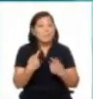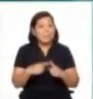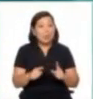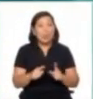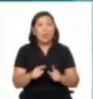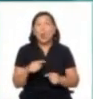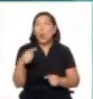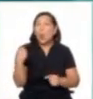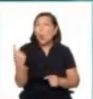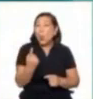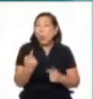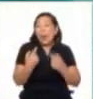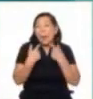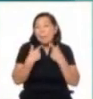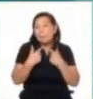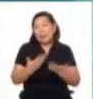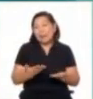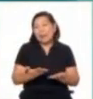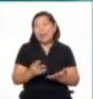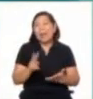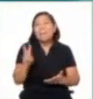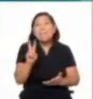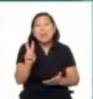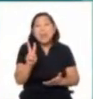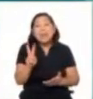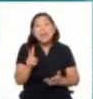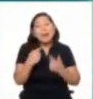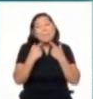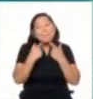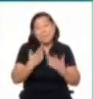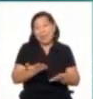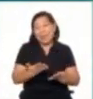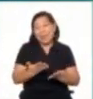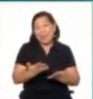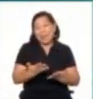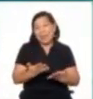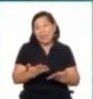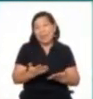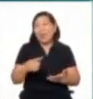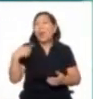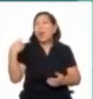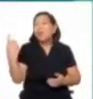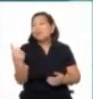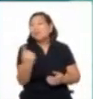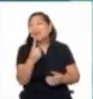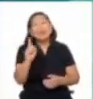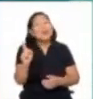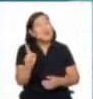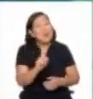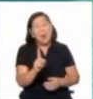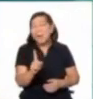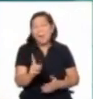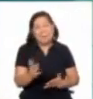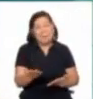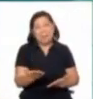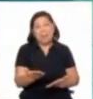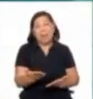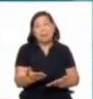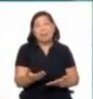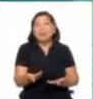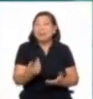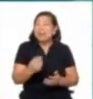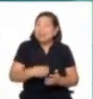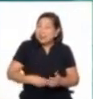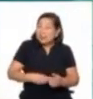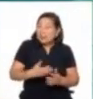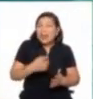el jugo se pierden un poco las vitaminas, incluso la misma fibra, porque se licúa. Entonces, el jugo viene a ser de fácil digestión